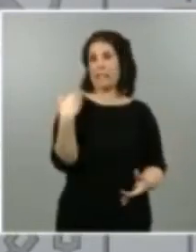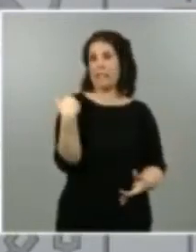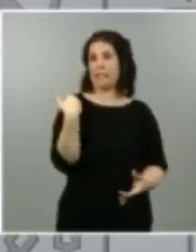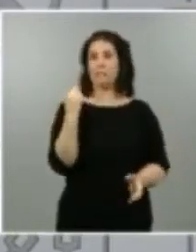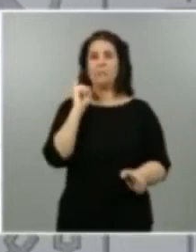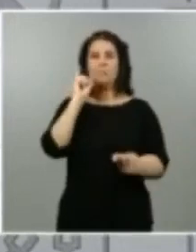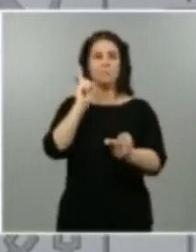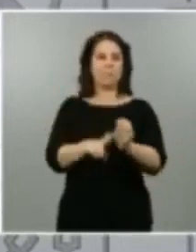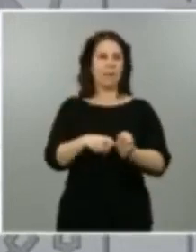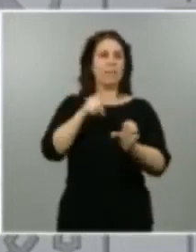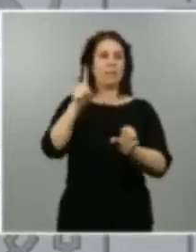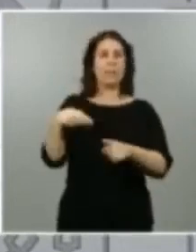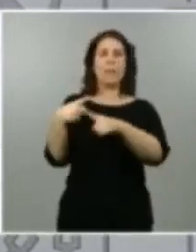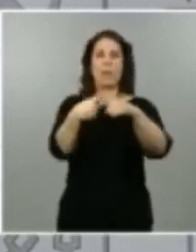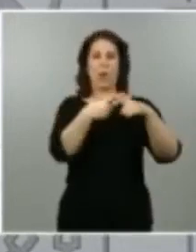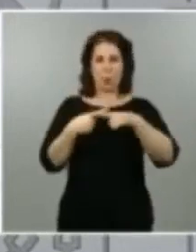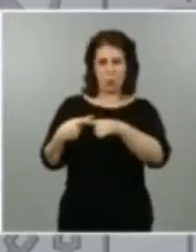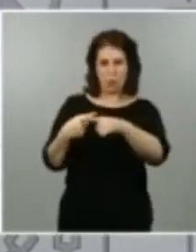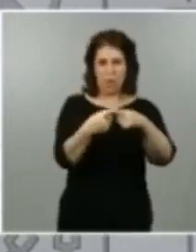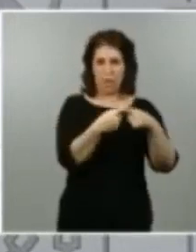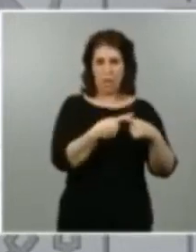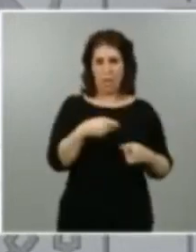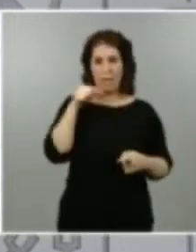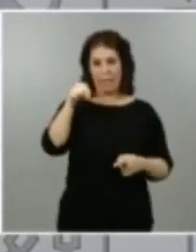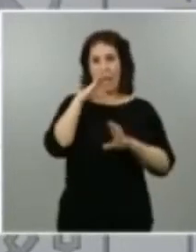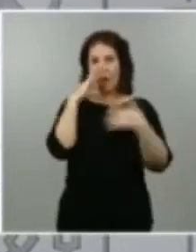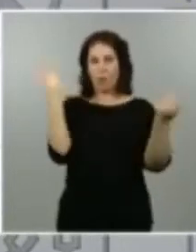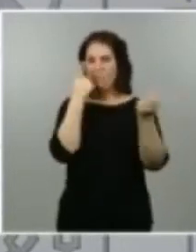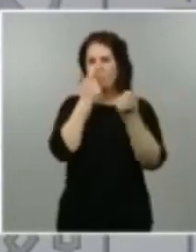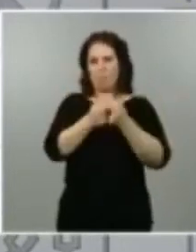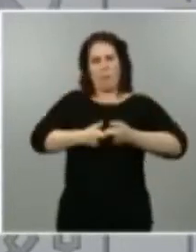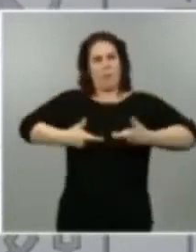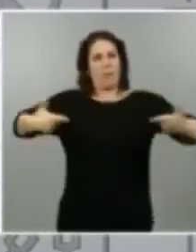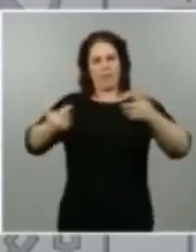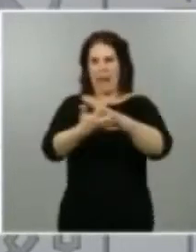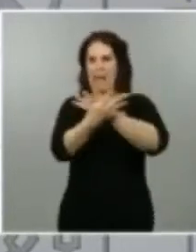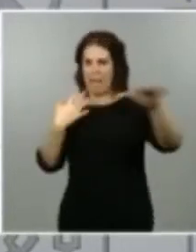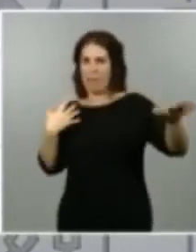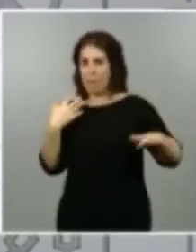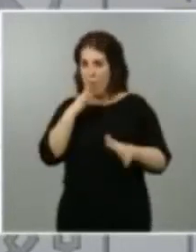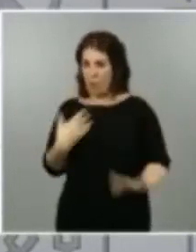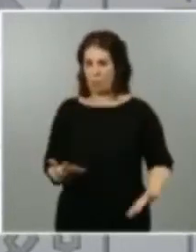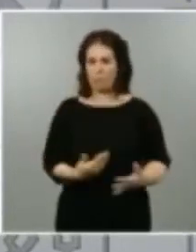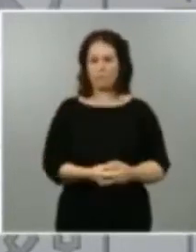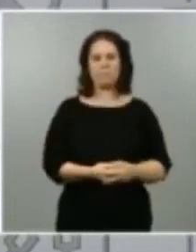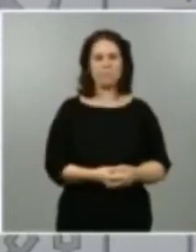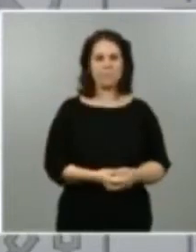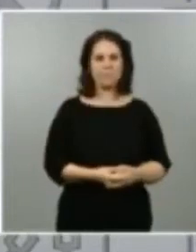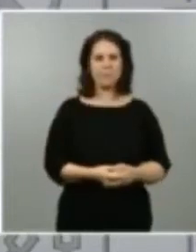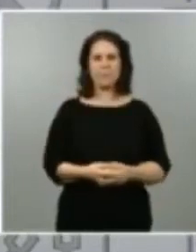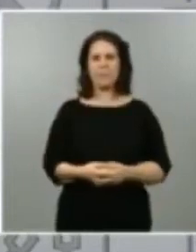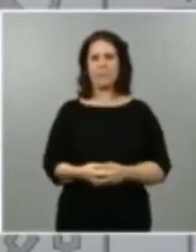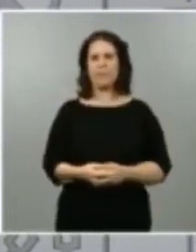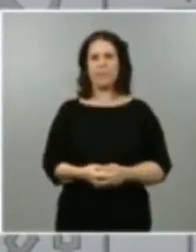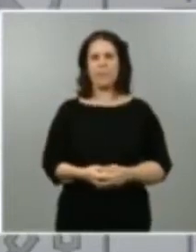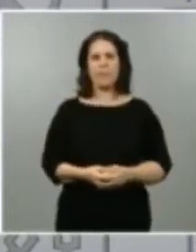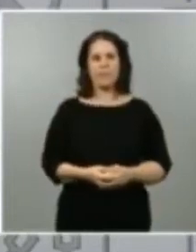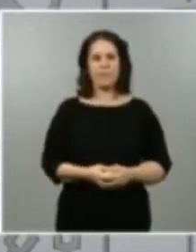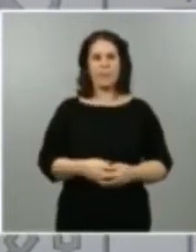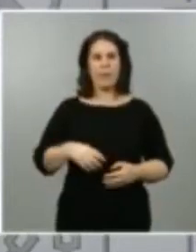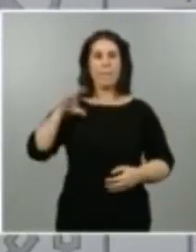es uno de los países que está creciendo más rápidamente a nivel global en el país que más está